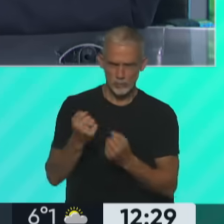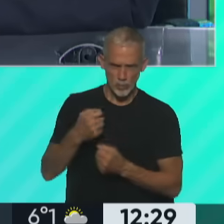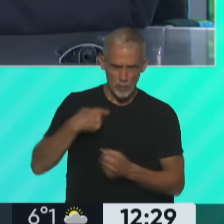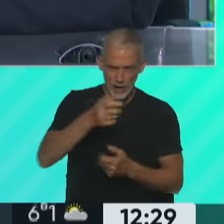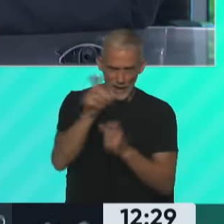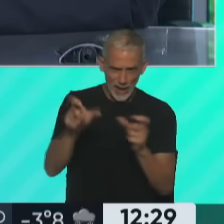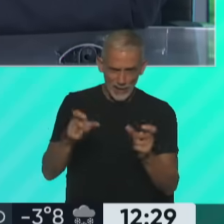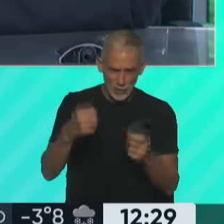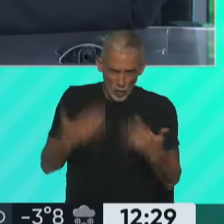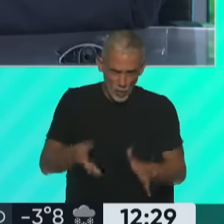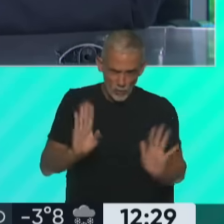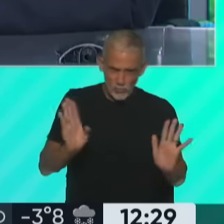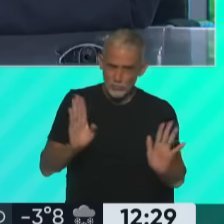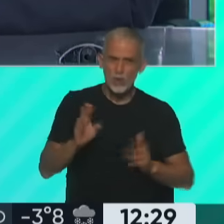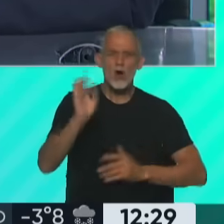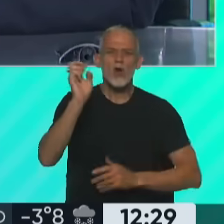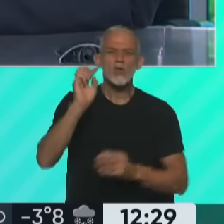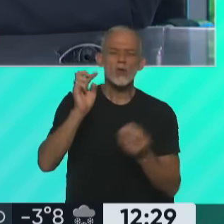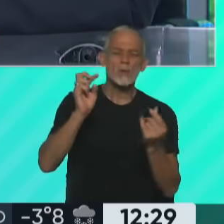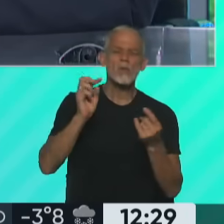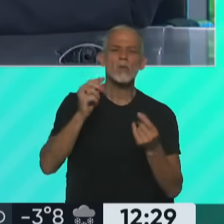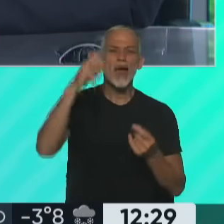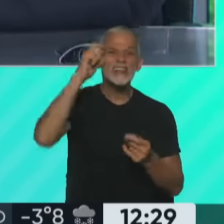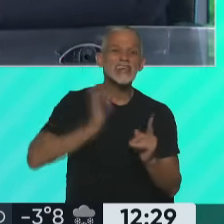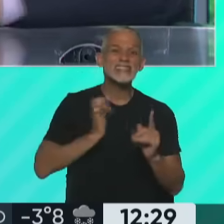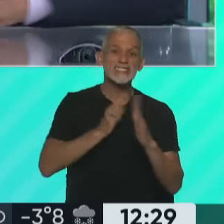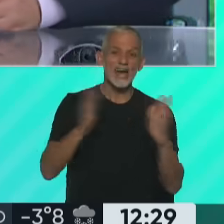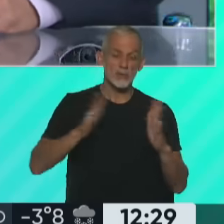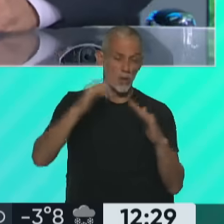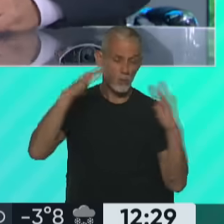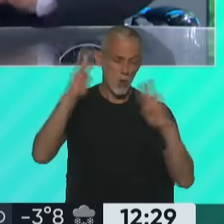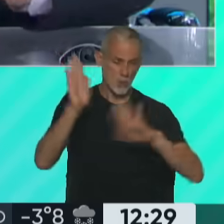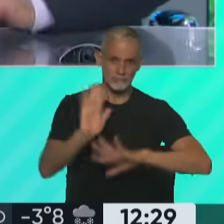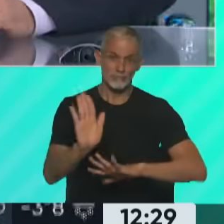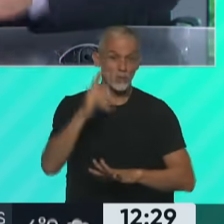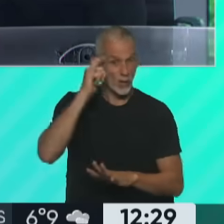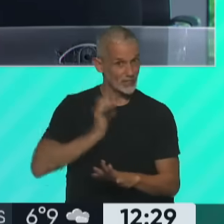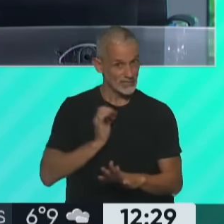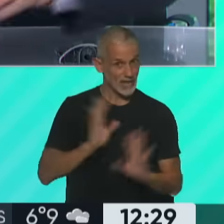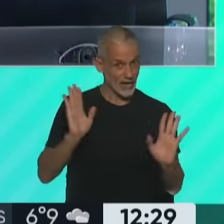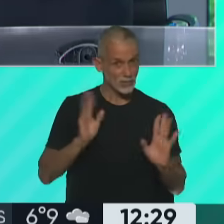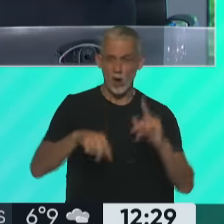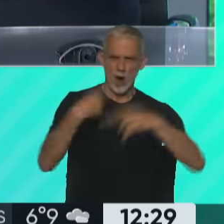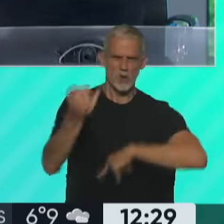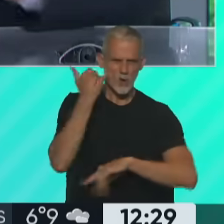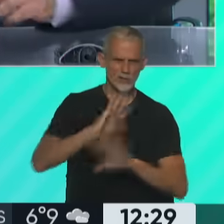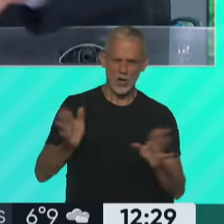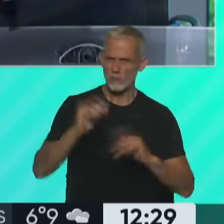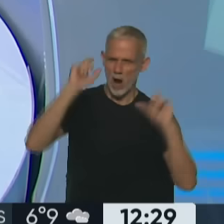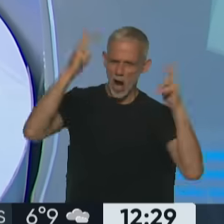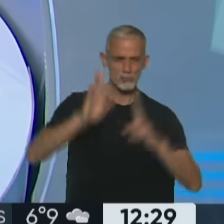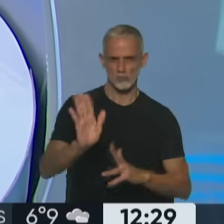social. Recordemos que la convertibilidad duró 10 años, después explotó y mal, pero duró 10 años, no es que de un día para el otro la gente reaccionó,